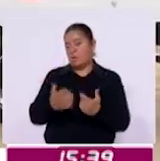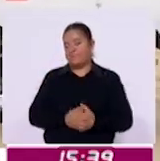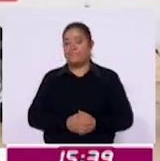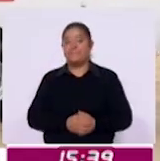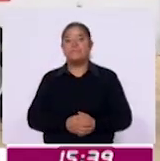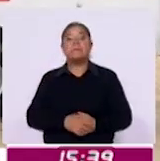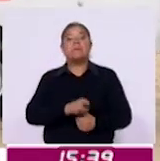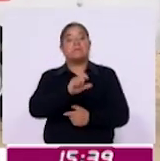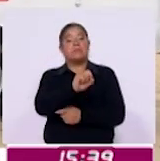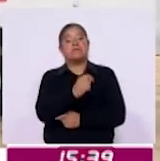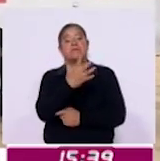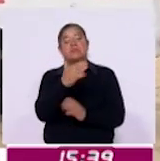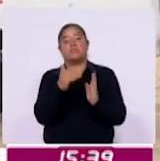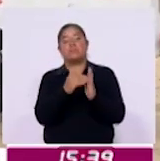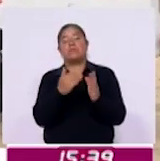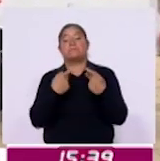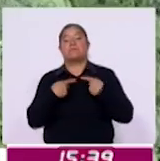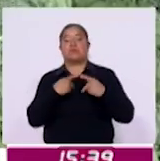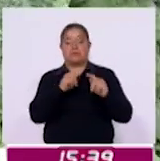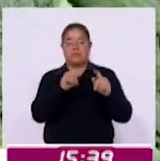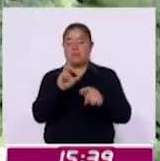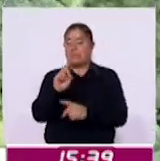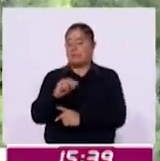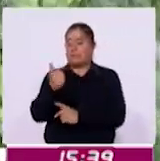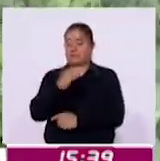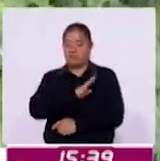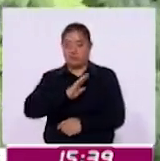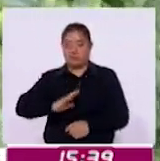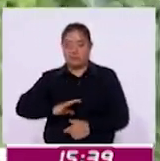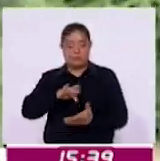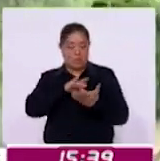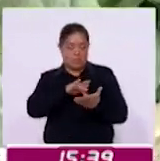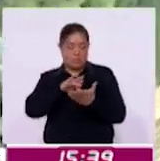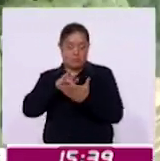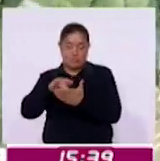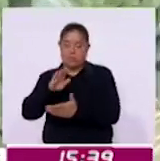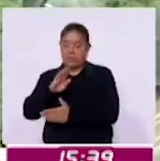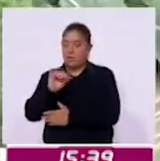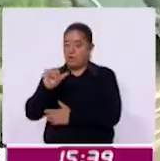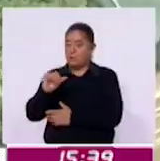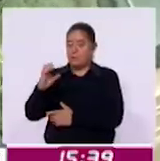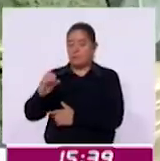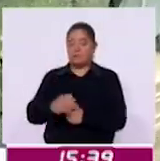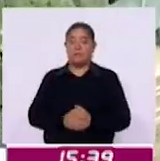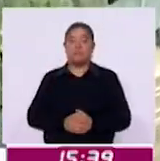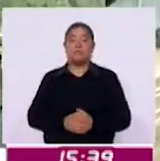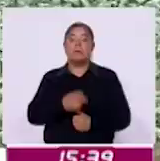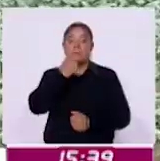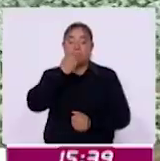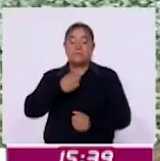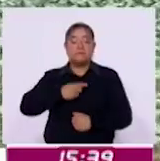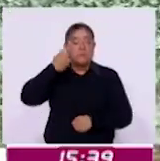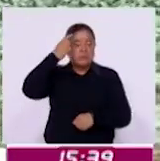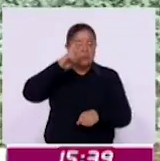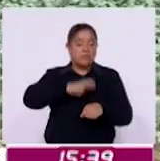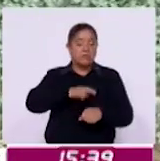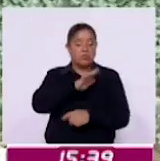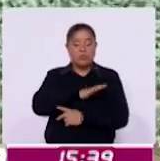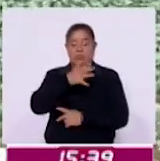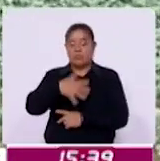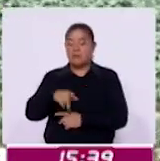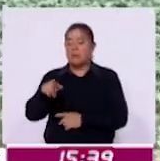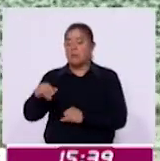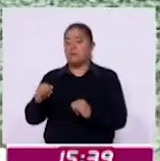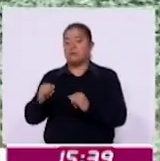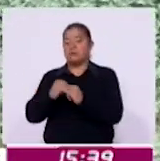Alrededor de 25.000 tlaxcaltecas de 36 municipios reciben apoyo del Banco de Alimentos Caritas, informó el director general de la institución,